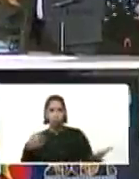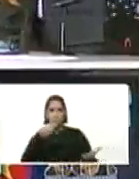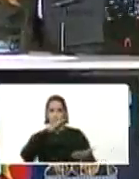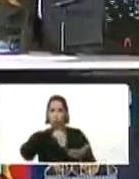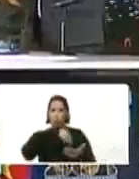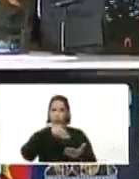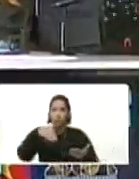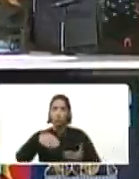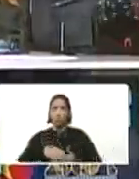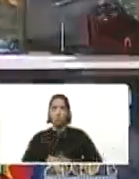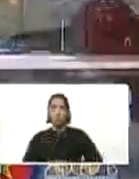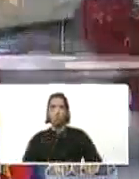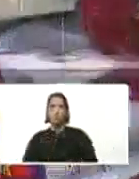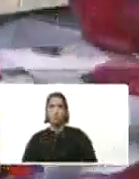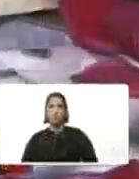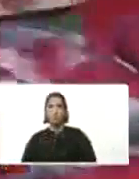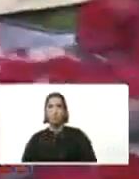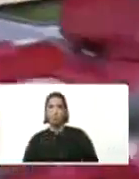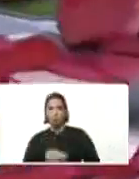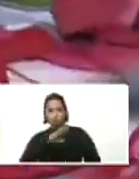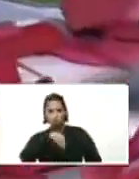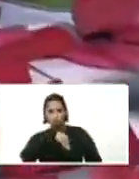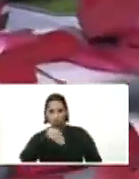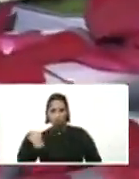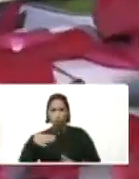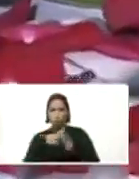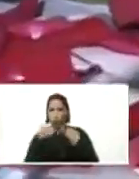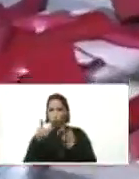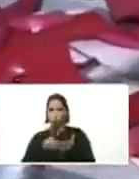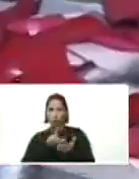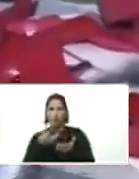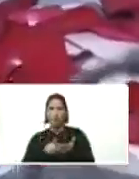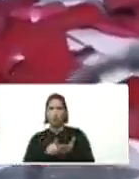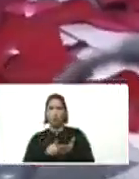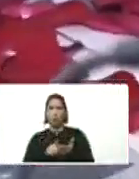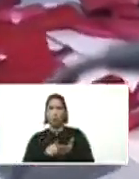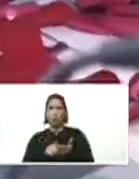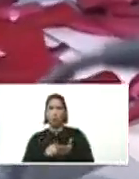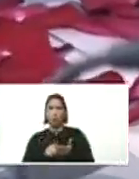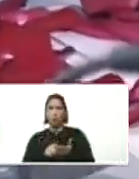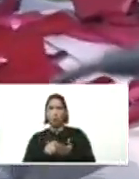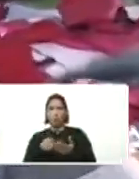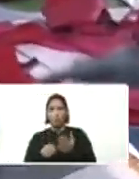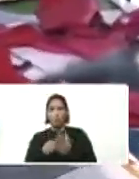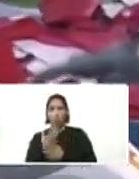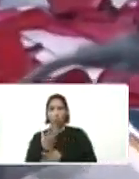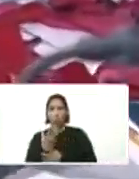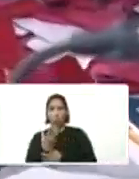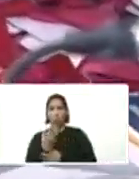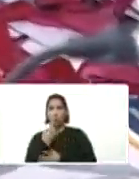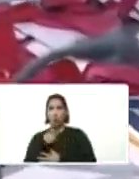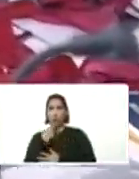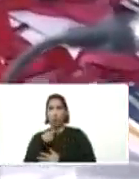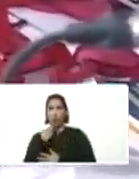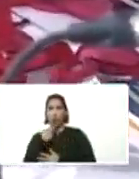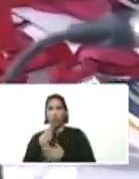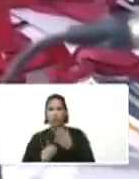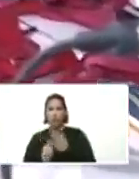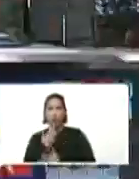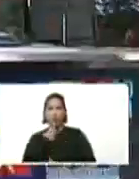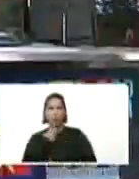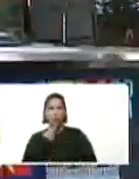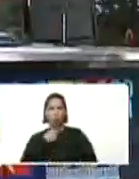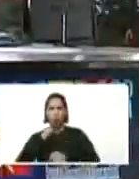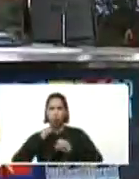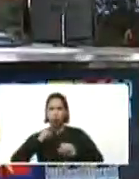bautismo. Los bautizo con pétalos de rosa, rosa roja, roja rojita, como